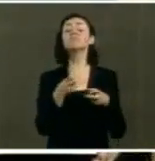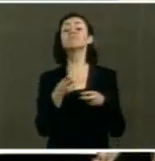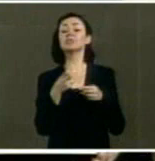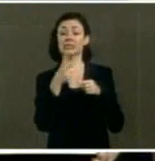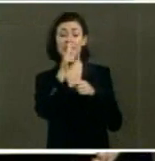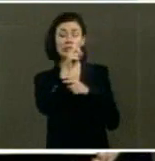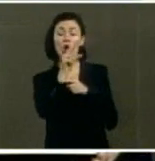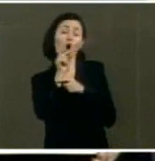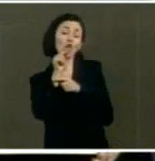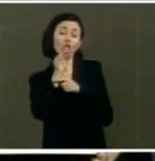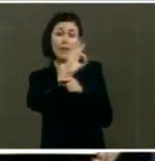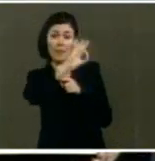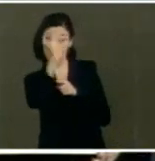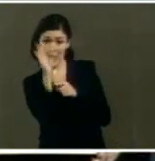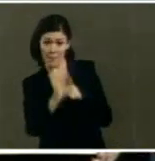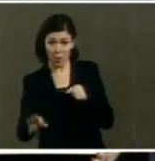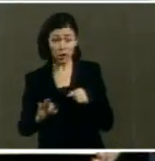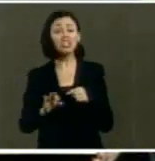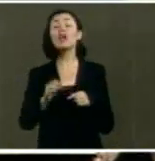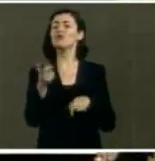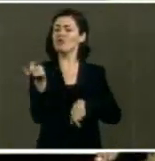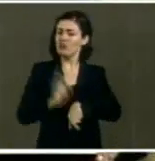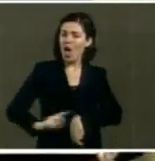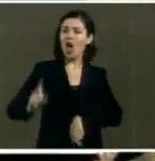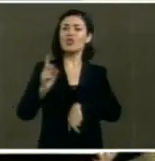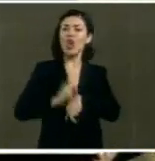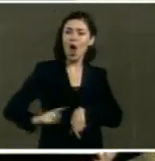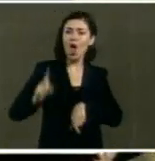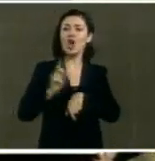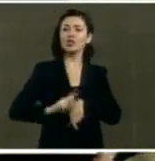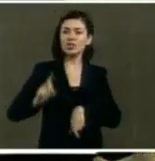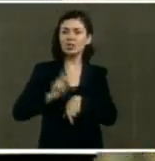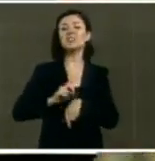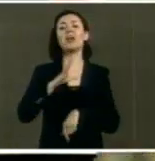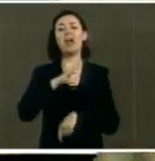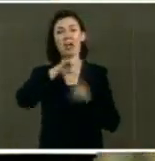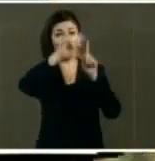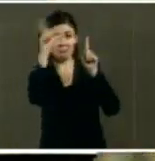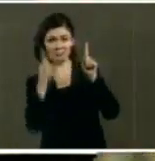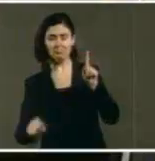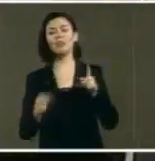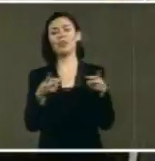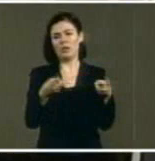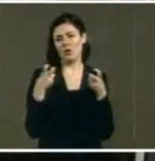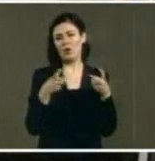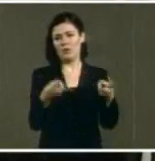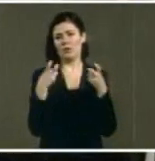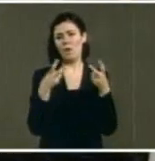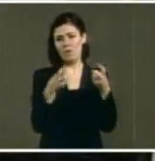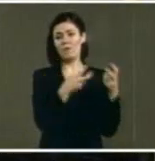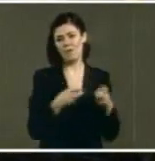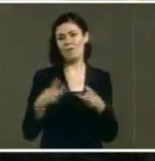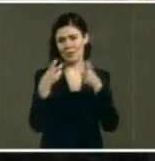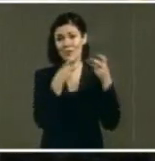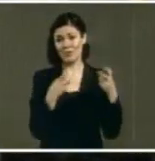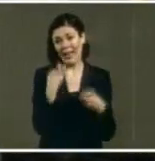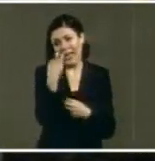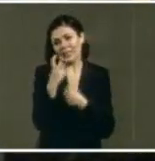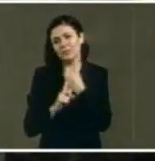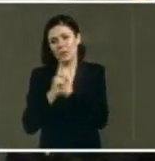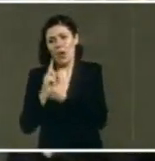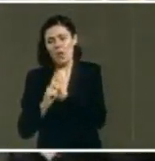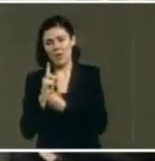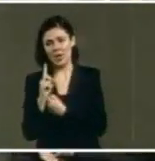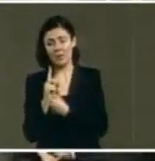los delitos que se cometen a diario en todo el país. Es así como llegamos a esta situación.